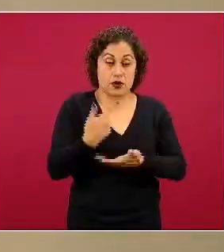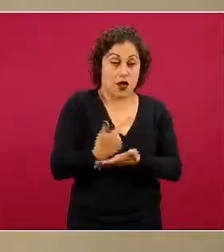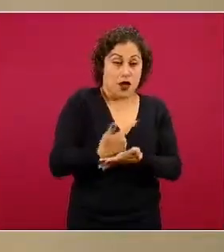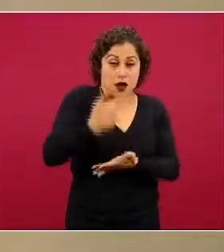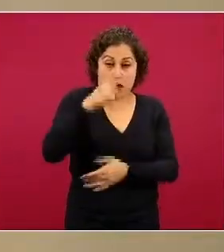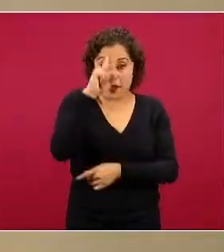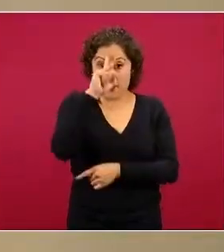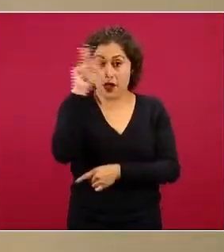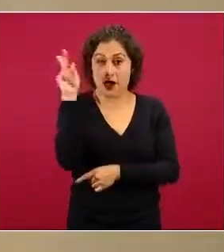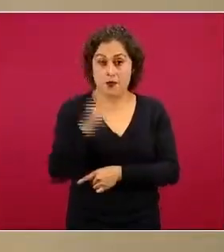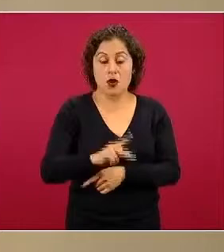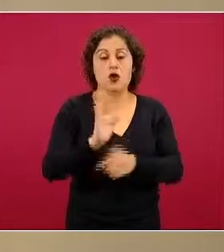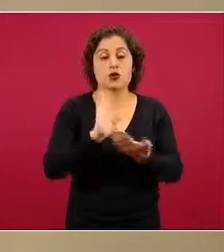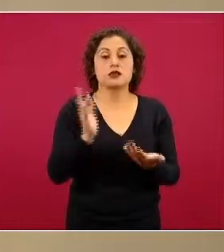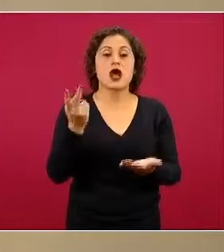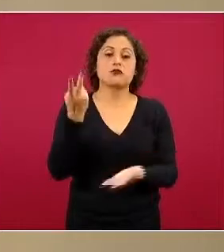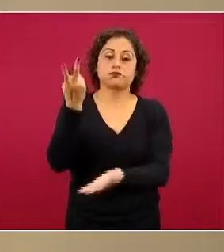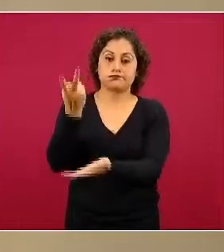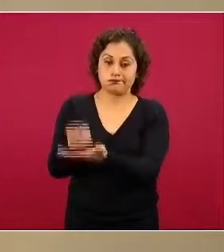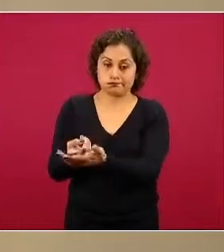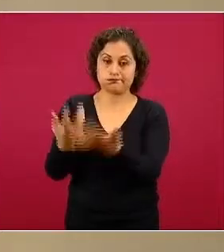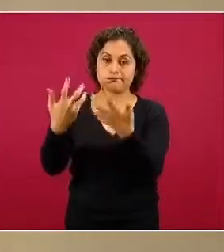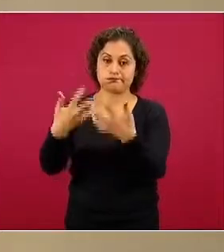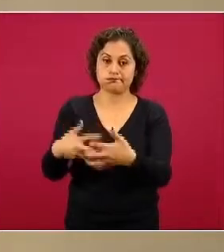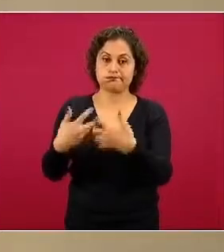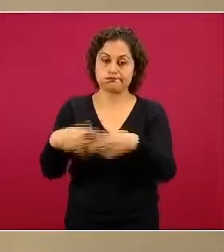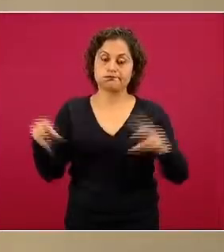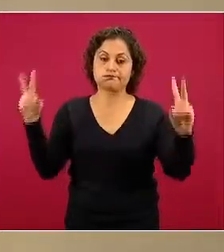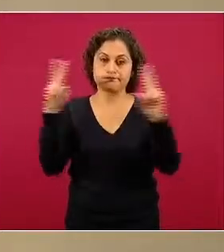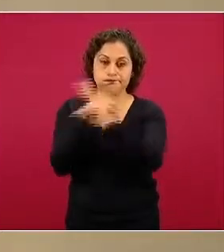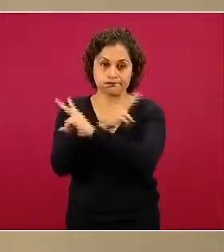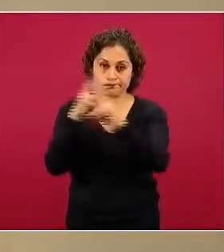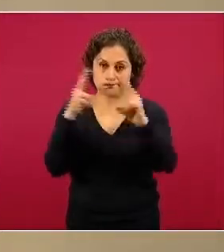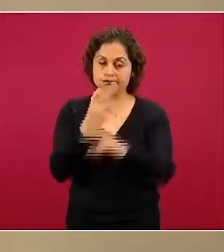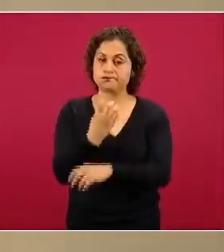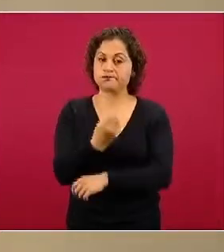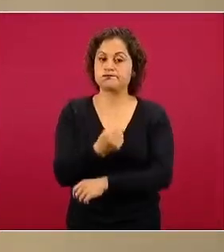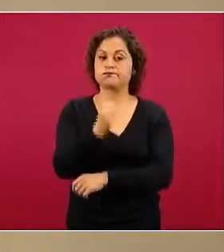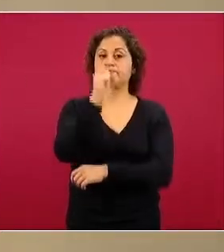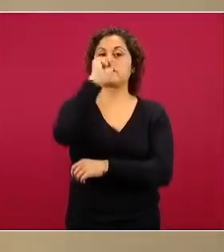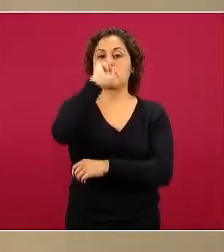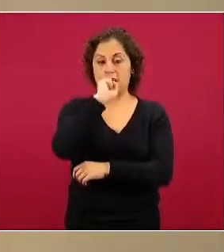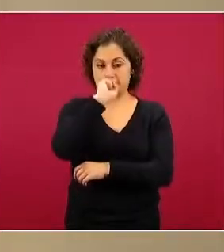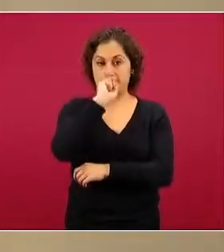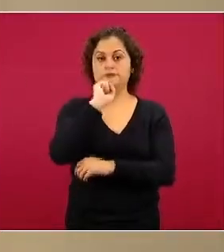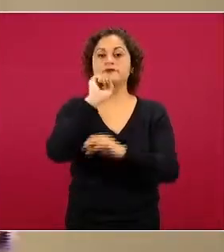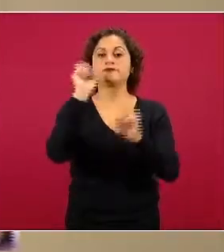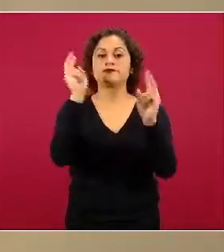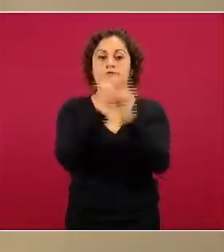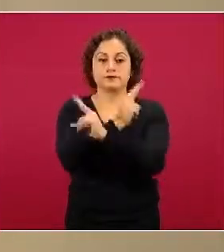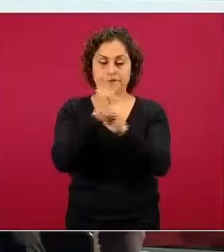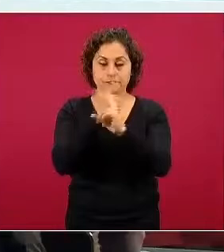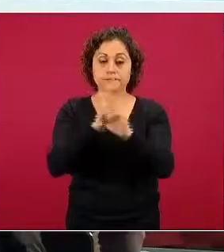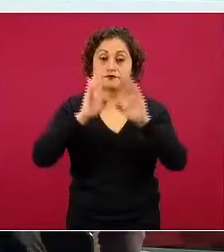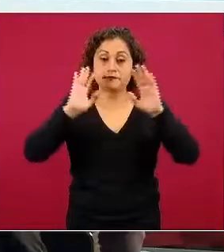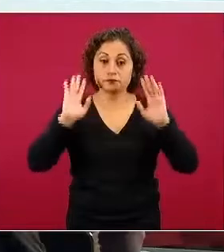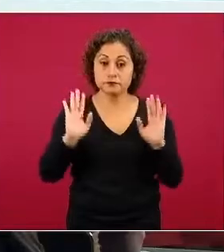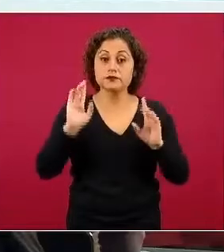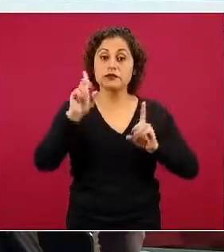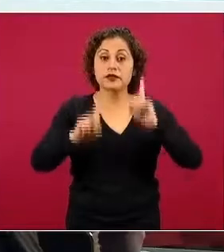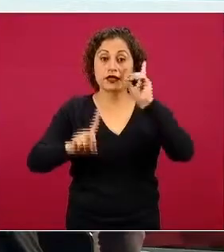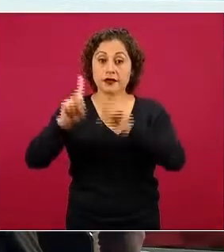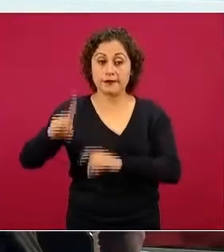grave, entonces pasaría directamente a los cuidados intensivos e inclusive, si así lo requiere, a